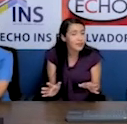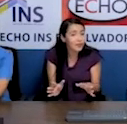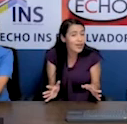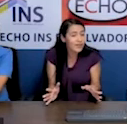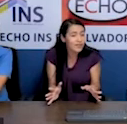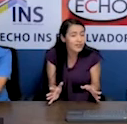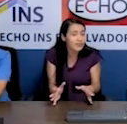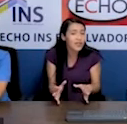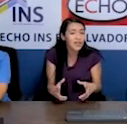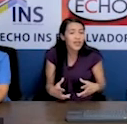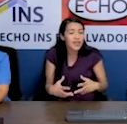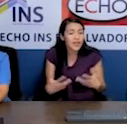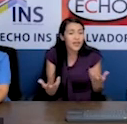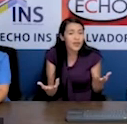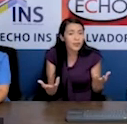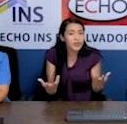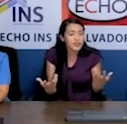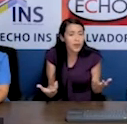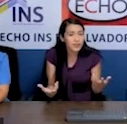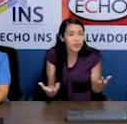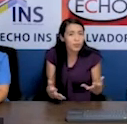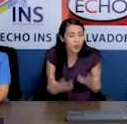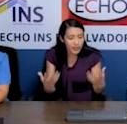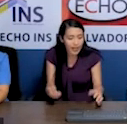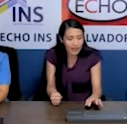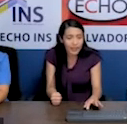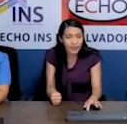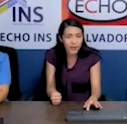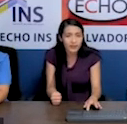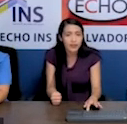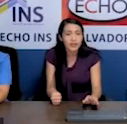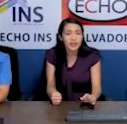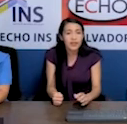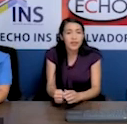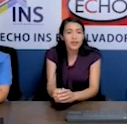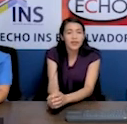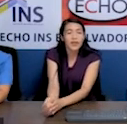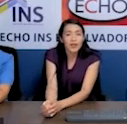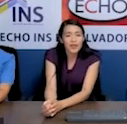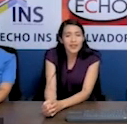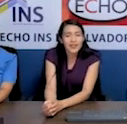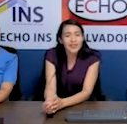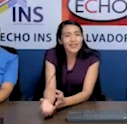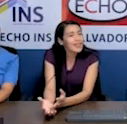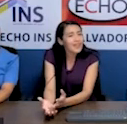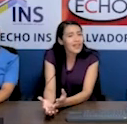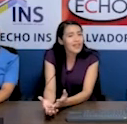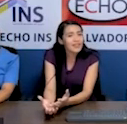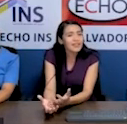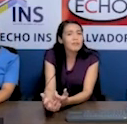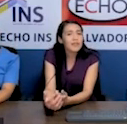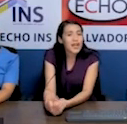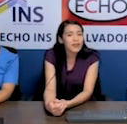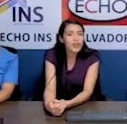caminar, ¿verdad? No hay a veces un espacio por la alta demanda. ¿Qué